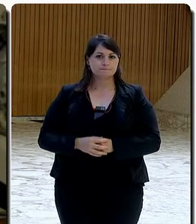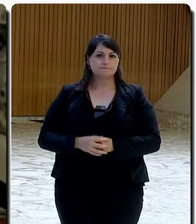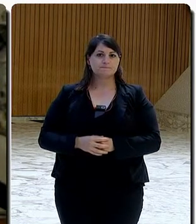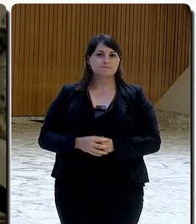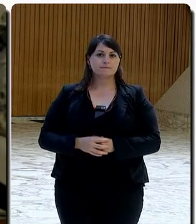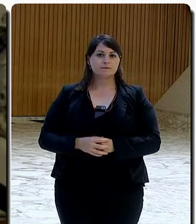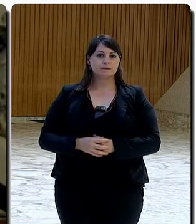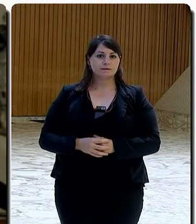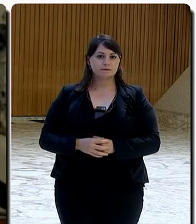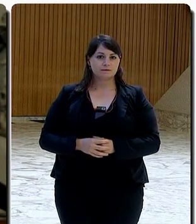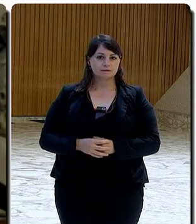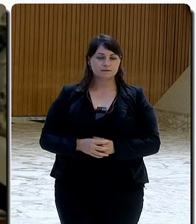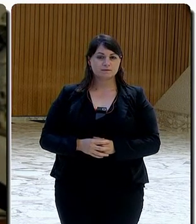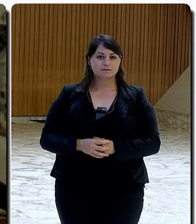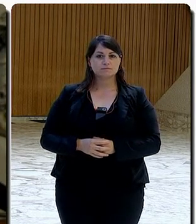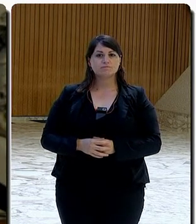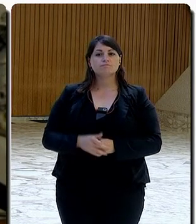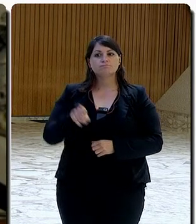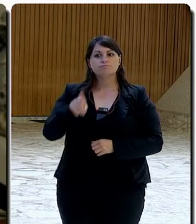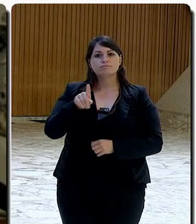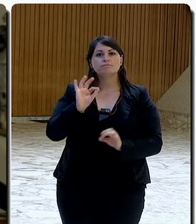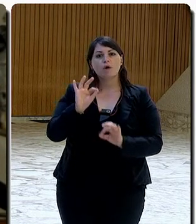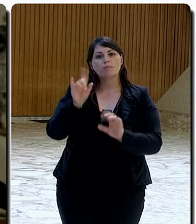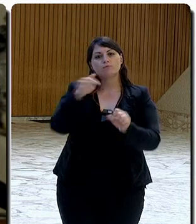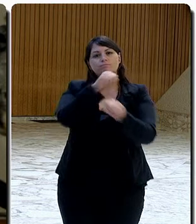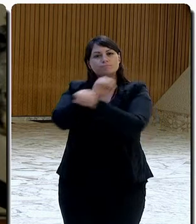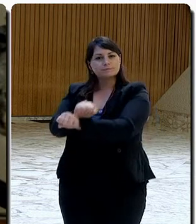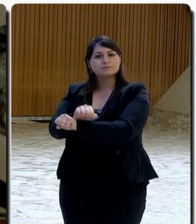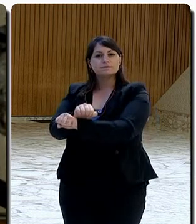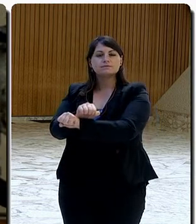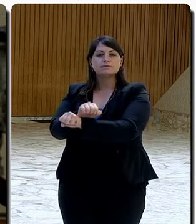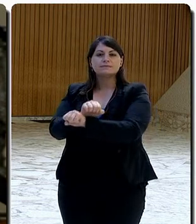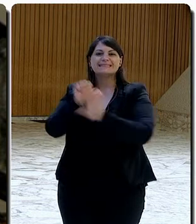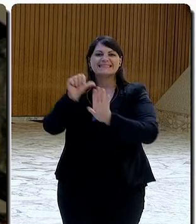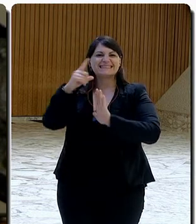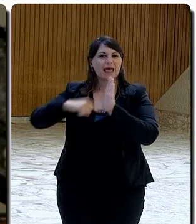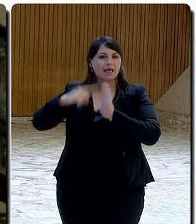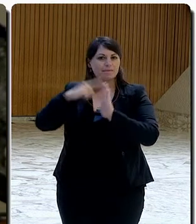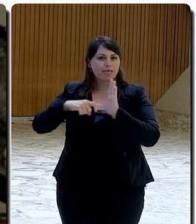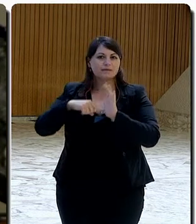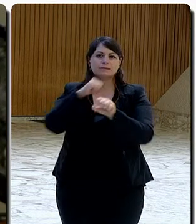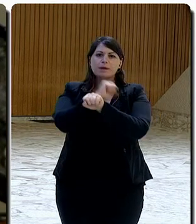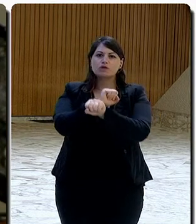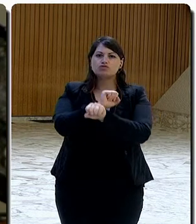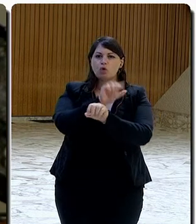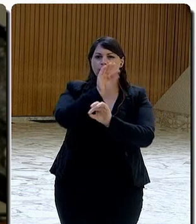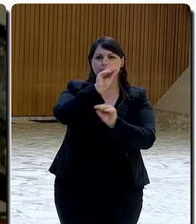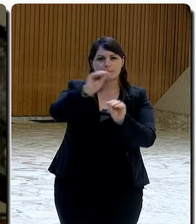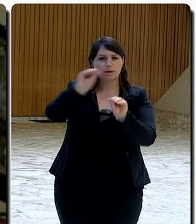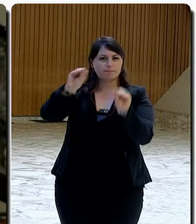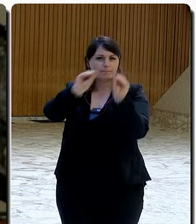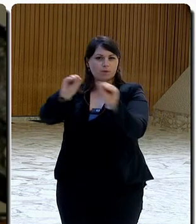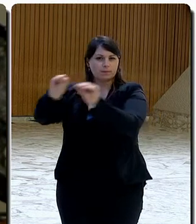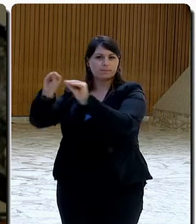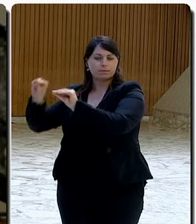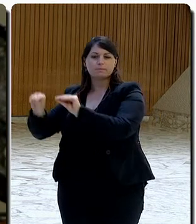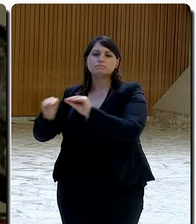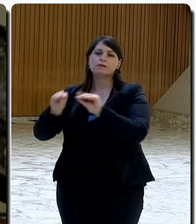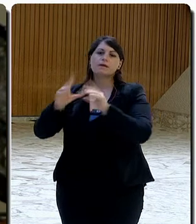en distintas cárceles. Cuando cumplió su pena, salió de prisión, conoció a María, era una